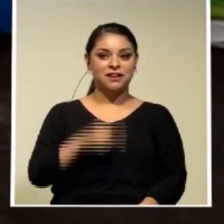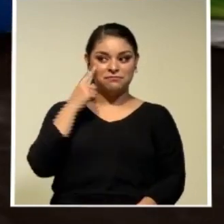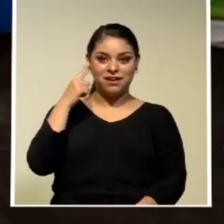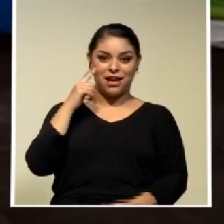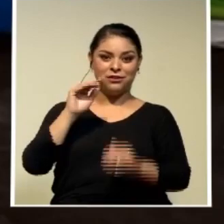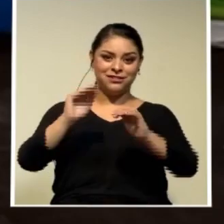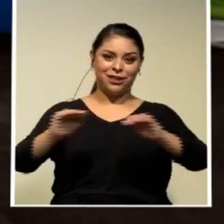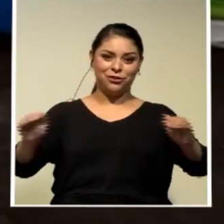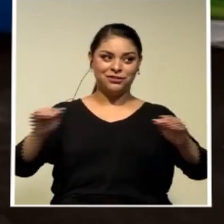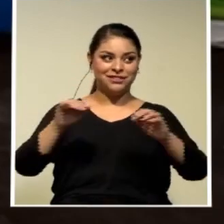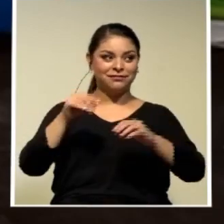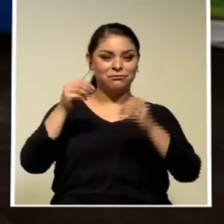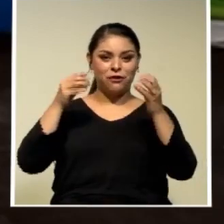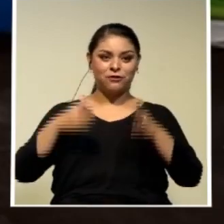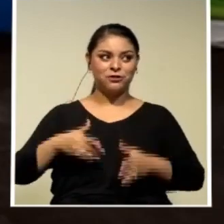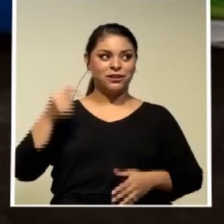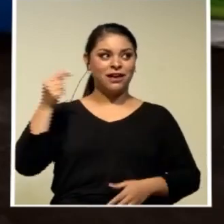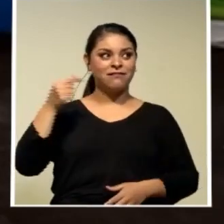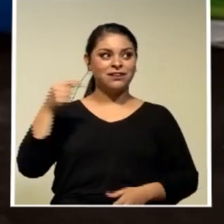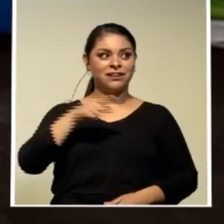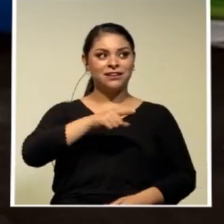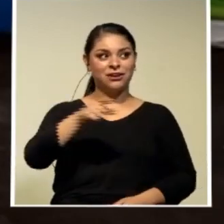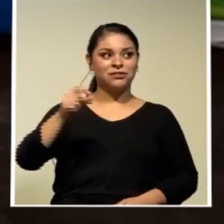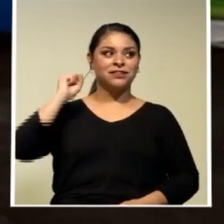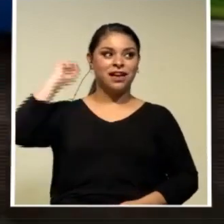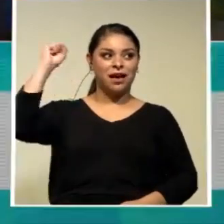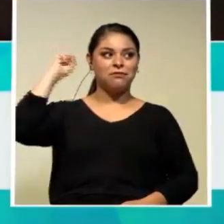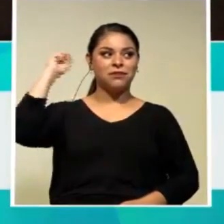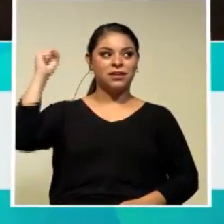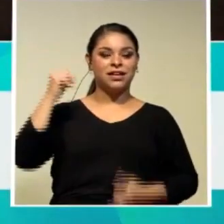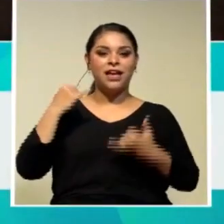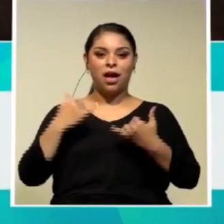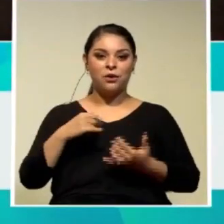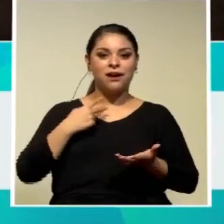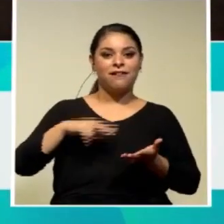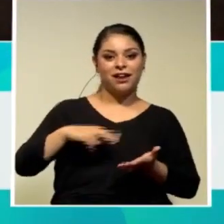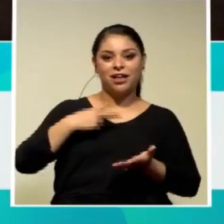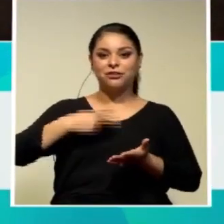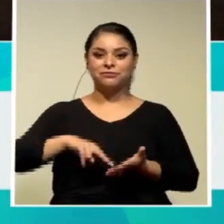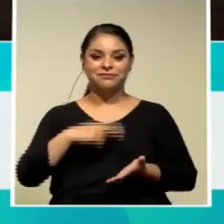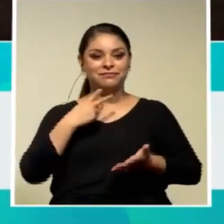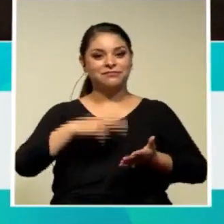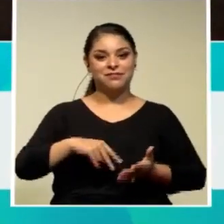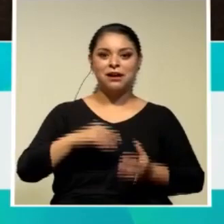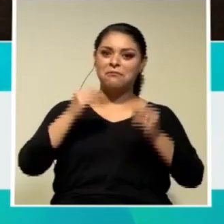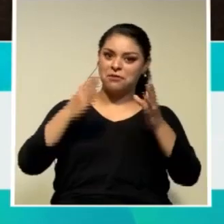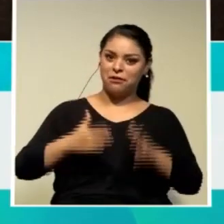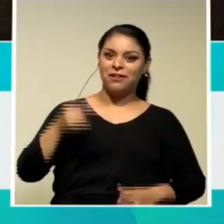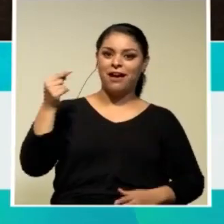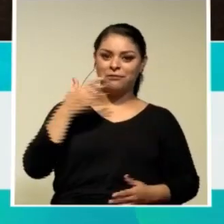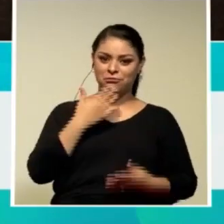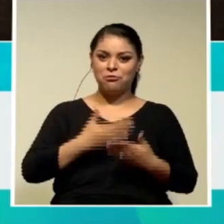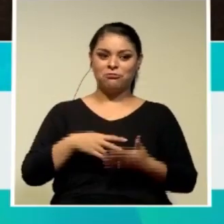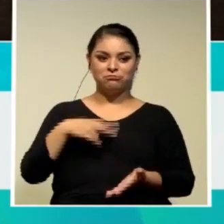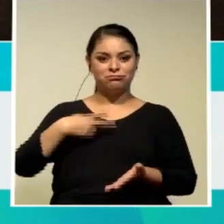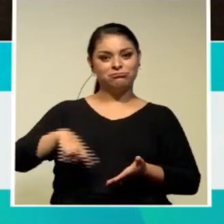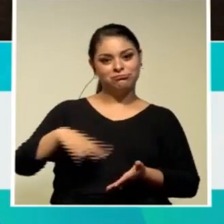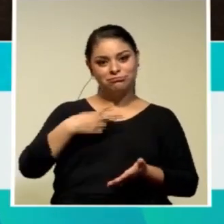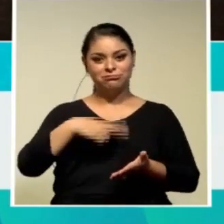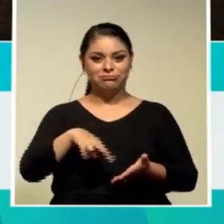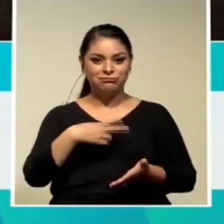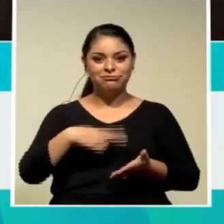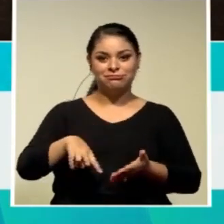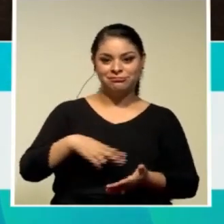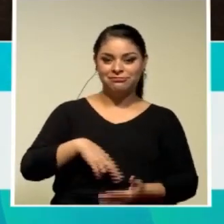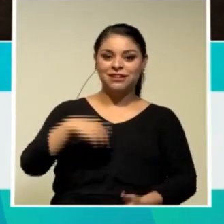¡Bien! ¡Esos son campeoncísimos! ¡Vamos a dar pausa bailando! ¡Profe Gabriel, qué buen ritmo! Sí, ese ya profe.